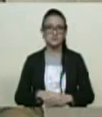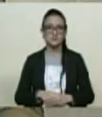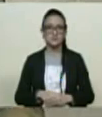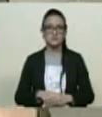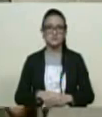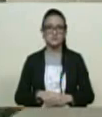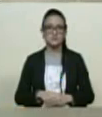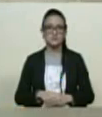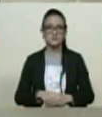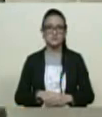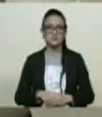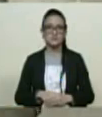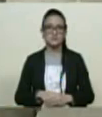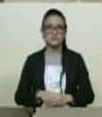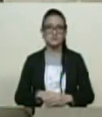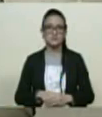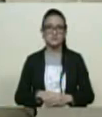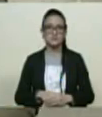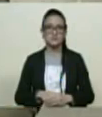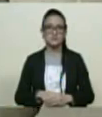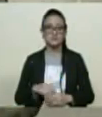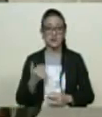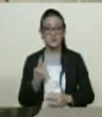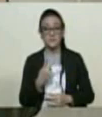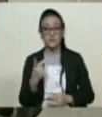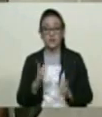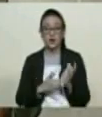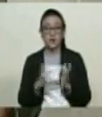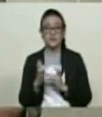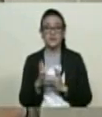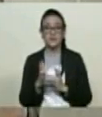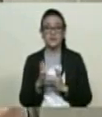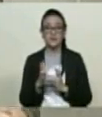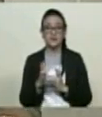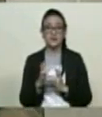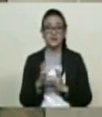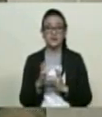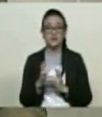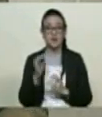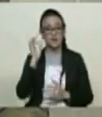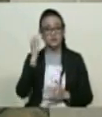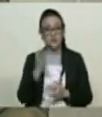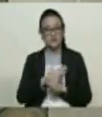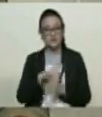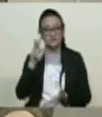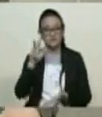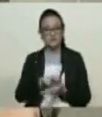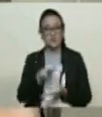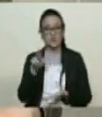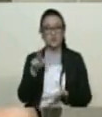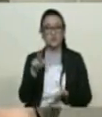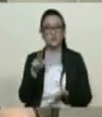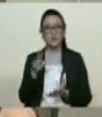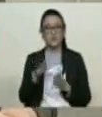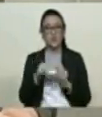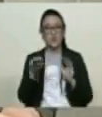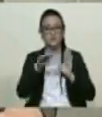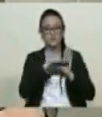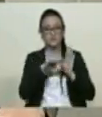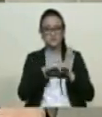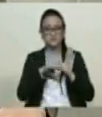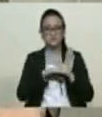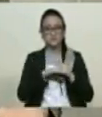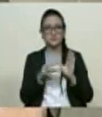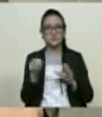el Consejo, o inicialmente para el 22 de abril, el Consejo ya había aprobado incorporar todas las garantías